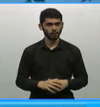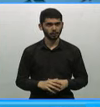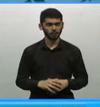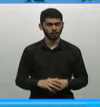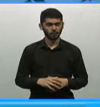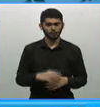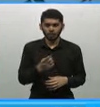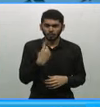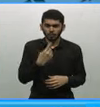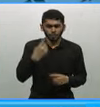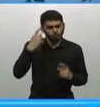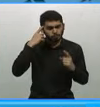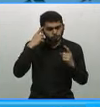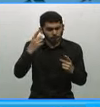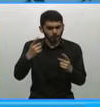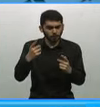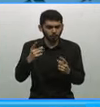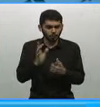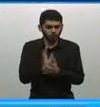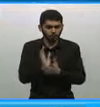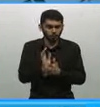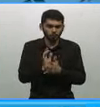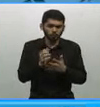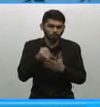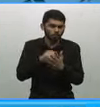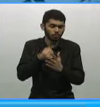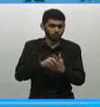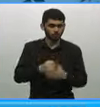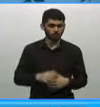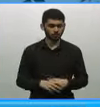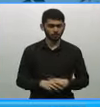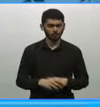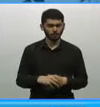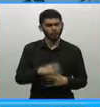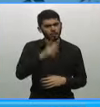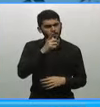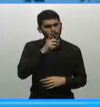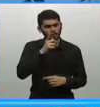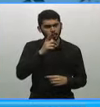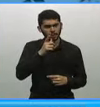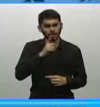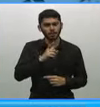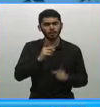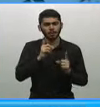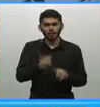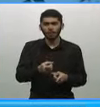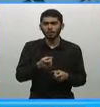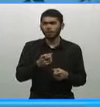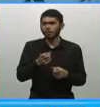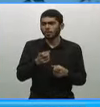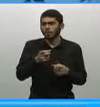existen y esperemos que no vuelvan a existir. E inclusive me parece una